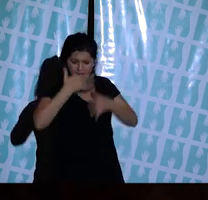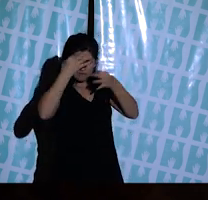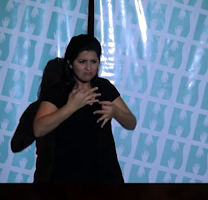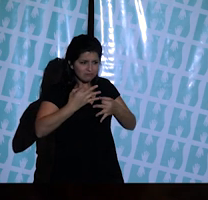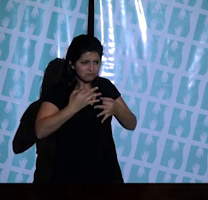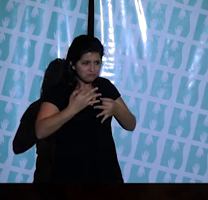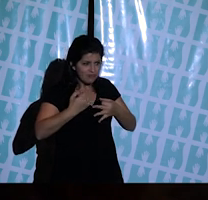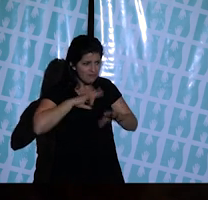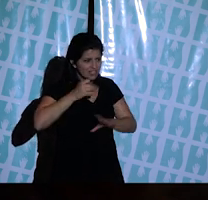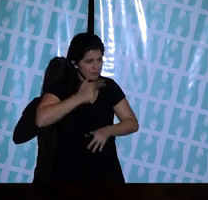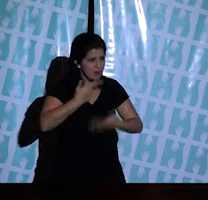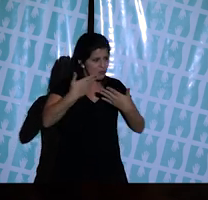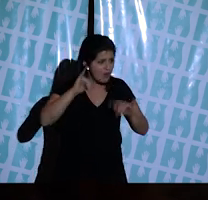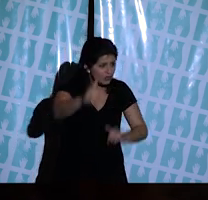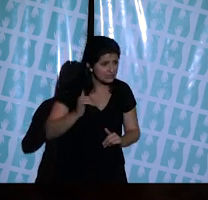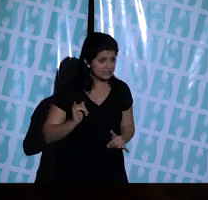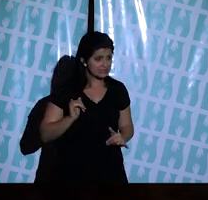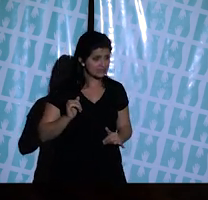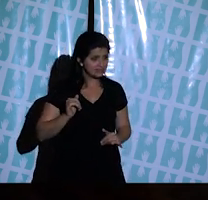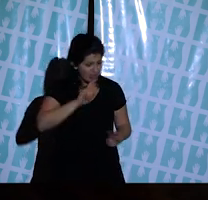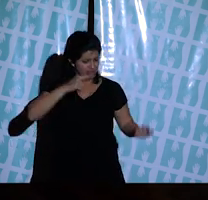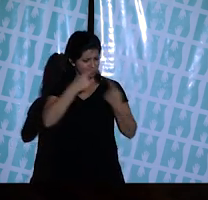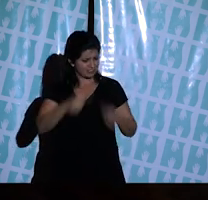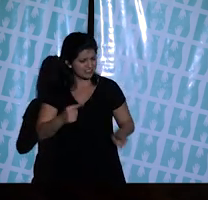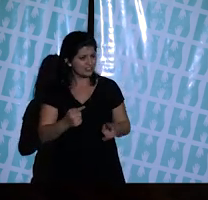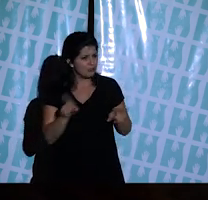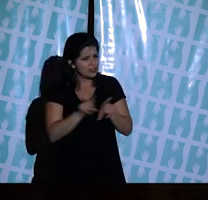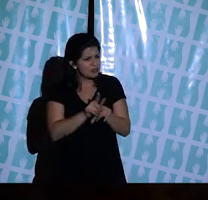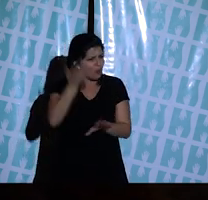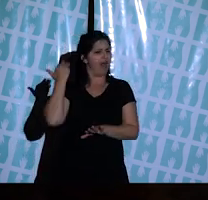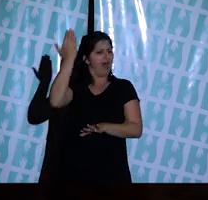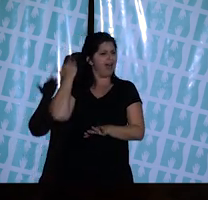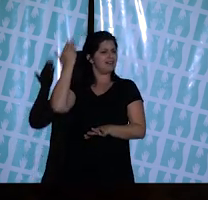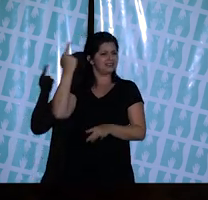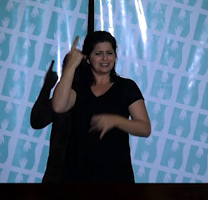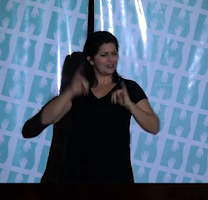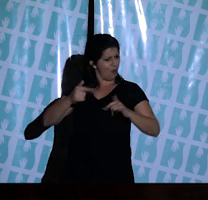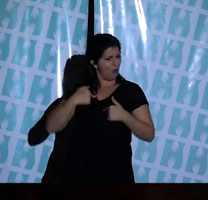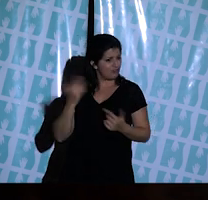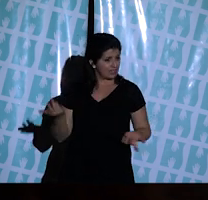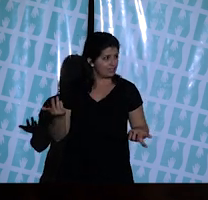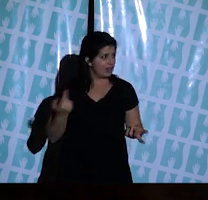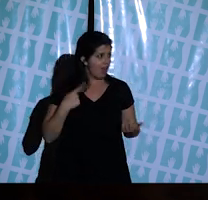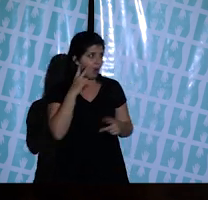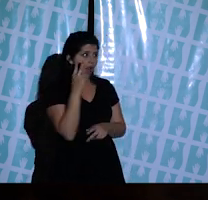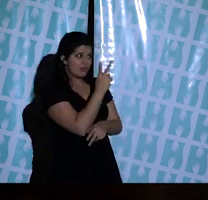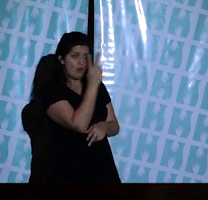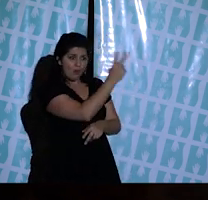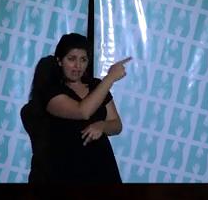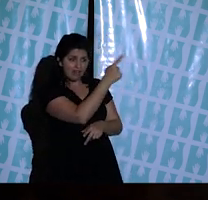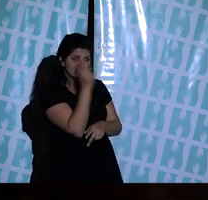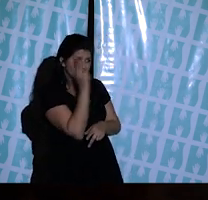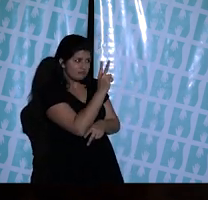Verán ustedes la diferencia en el funcionamiento. Ya sin saber, pueden darse cuenta las diferencias de las dos